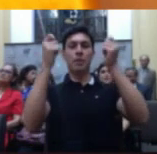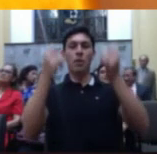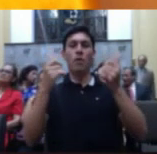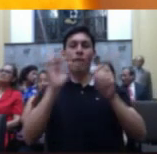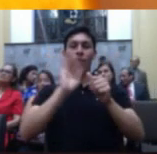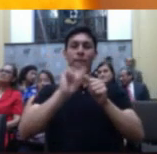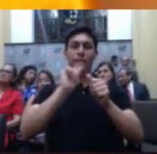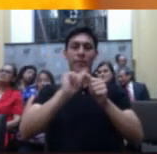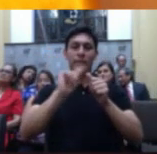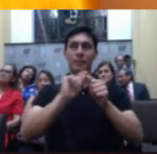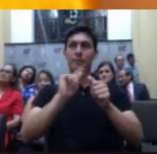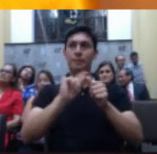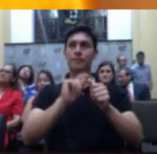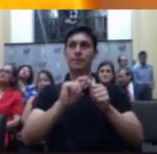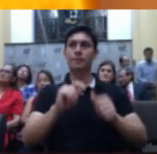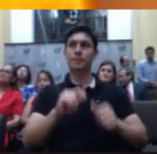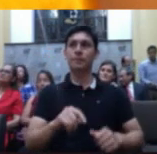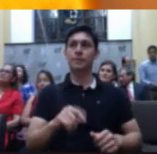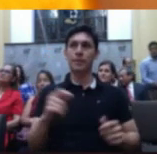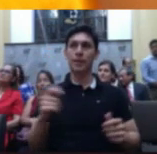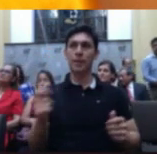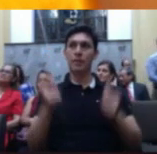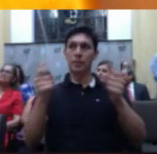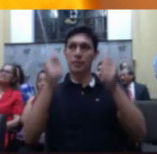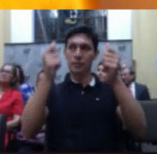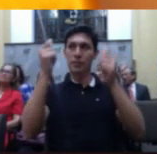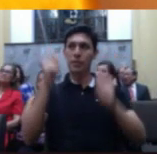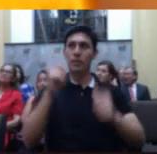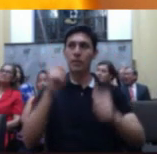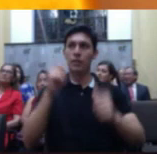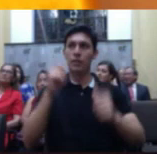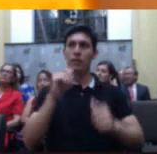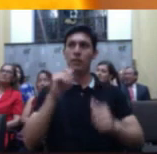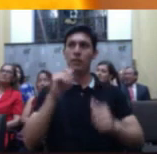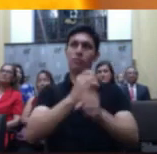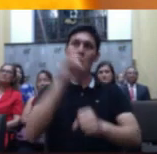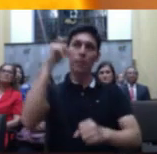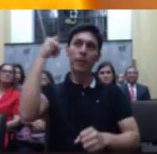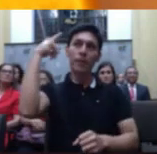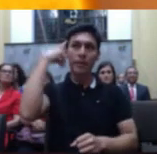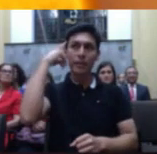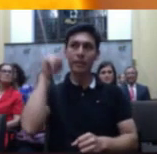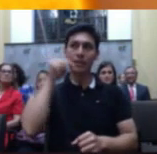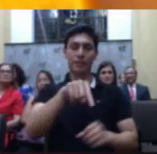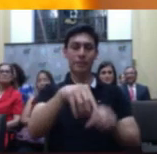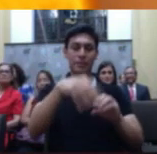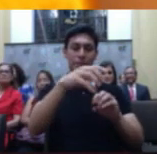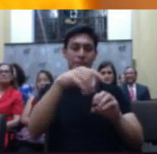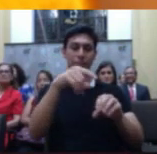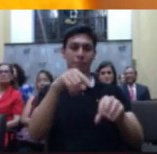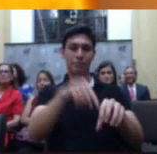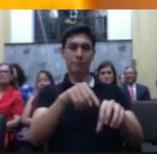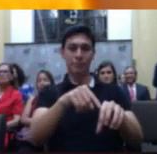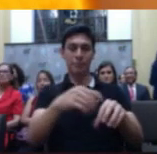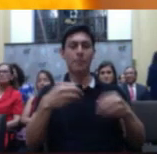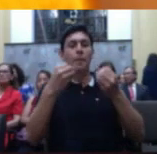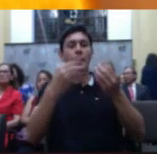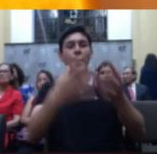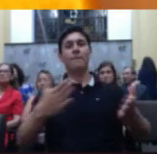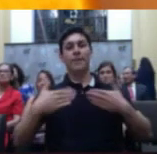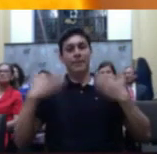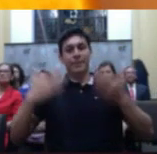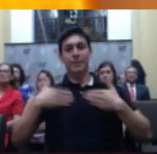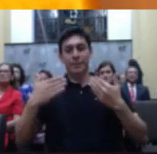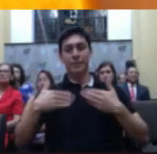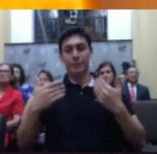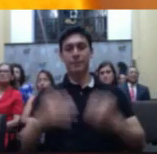el 161º aniversario de creación política del distrito y le expresa sus más sinceras felicitaciones.